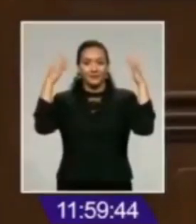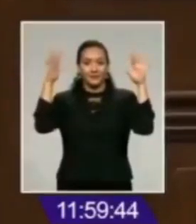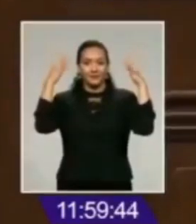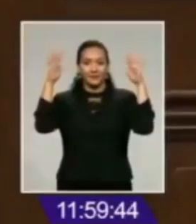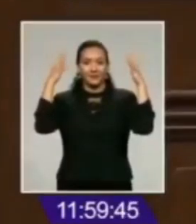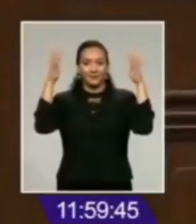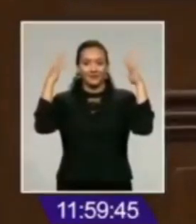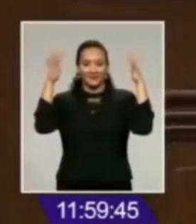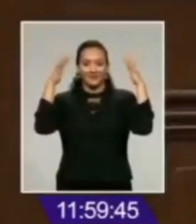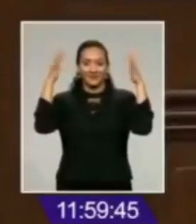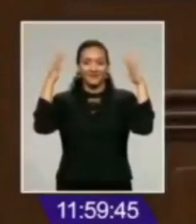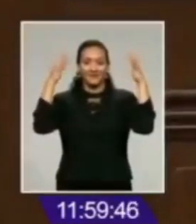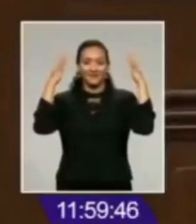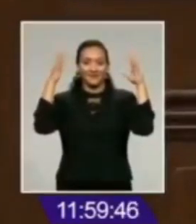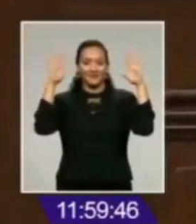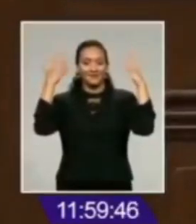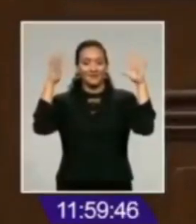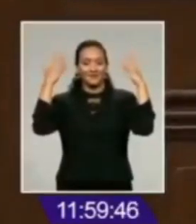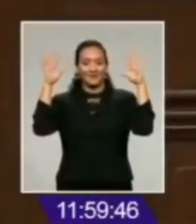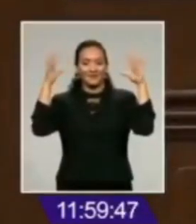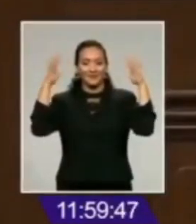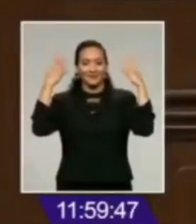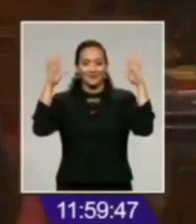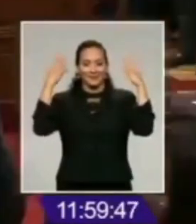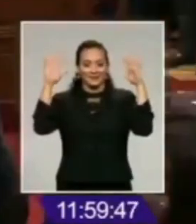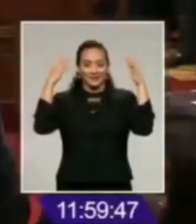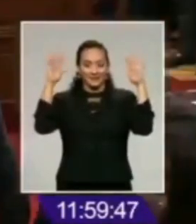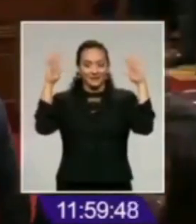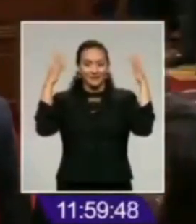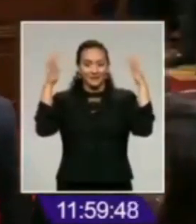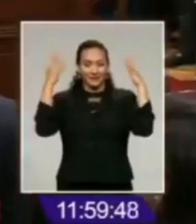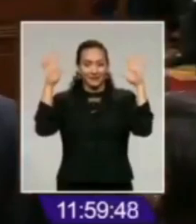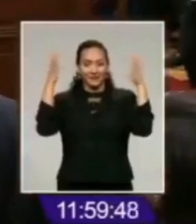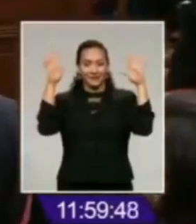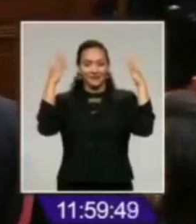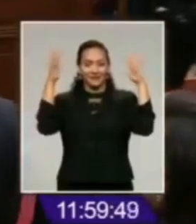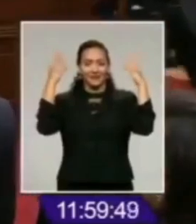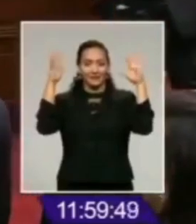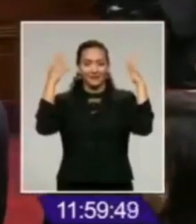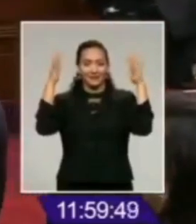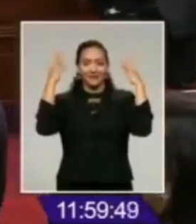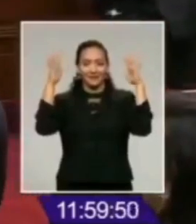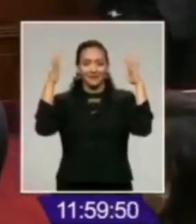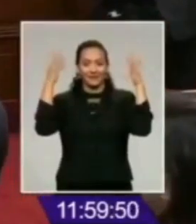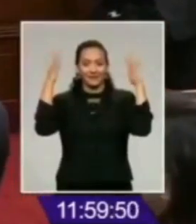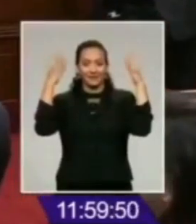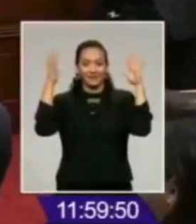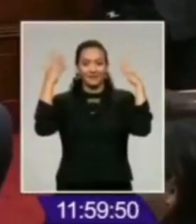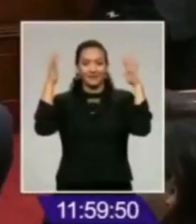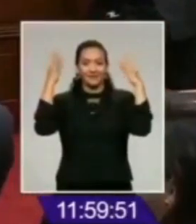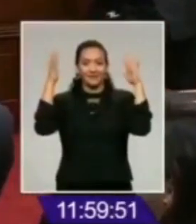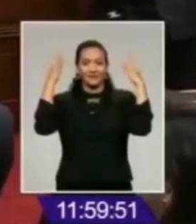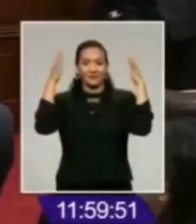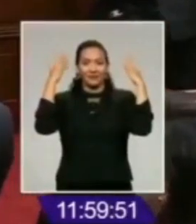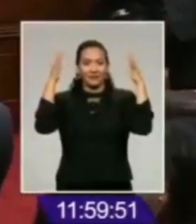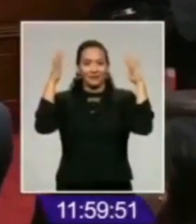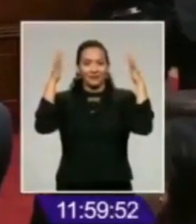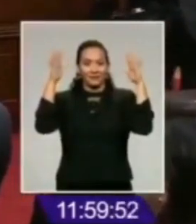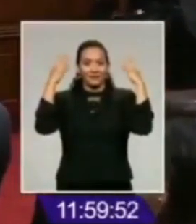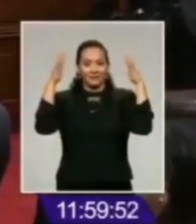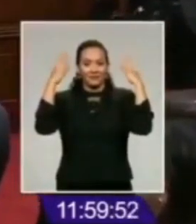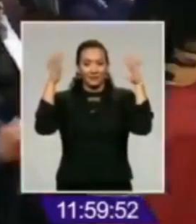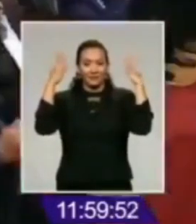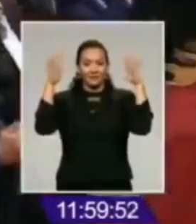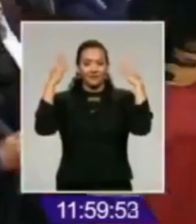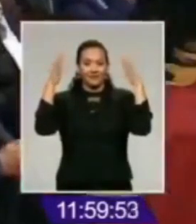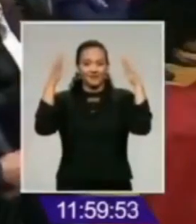de dar un discurso de trabajo, de actividades, dio un discurso político. Esa fue la